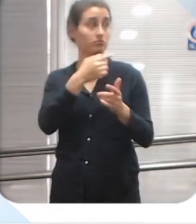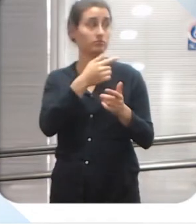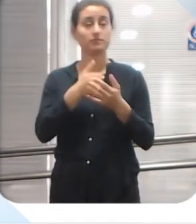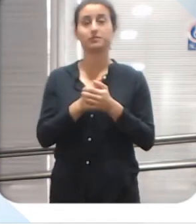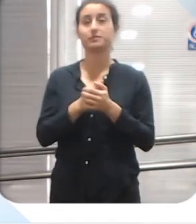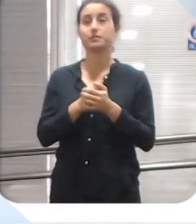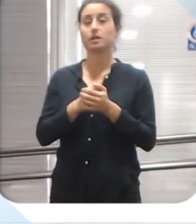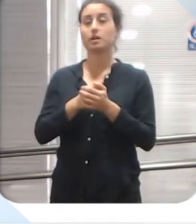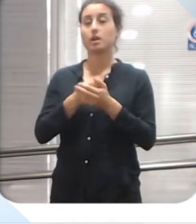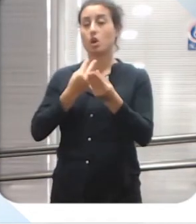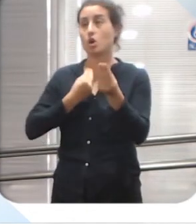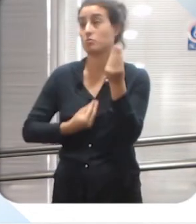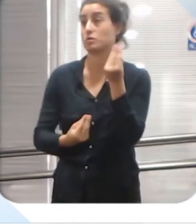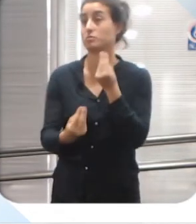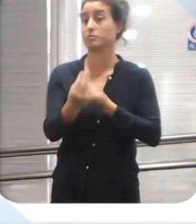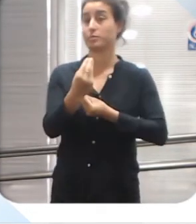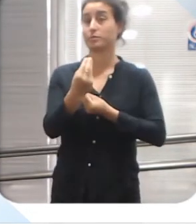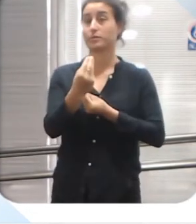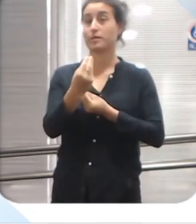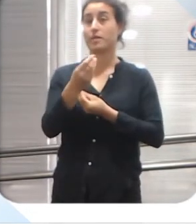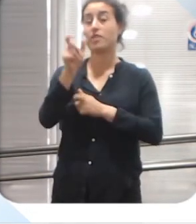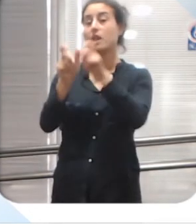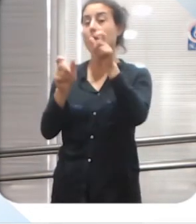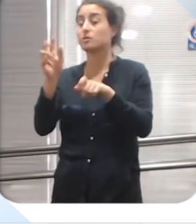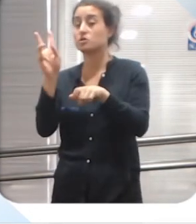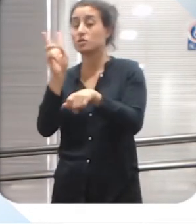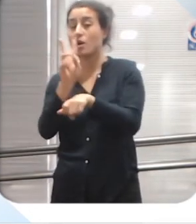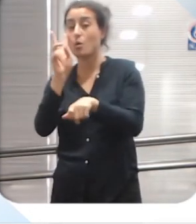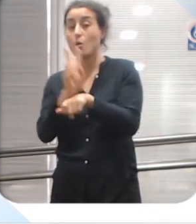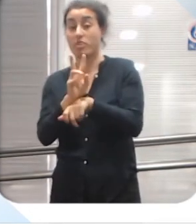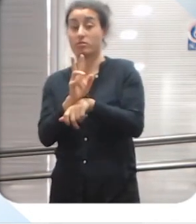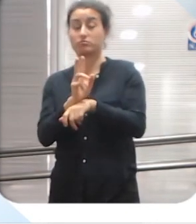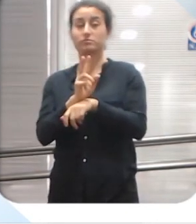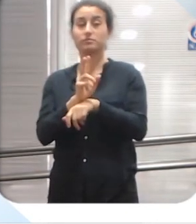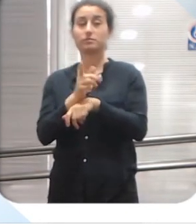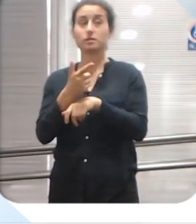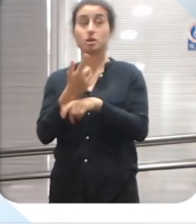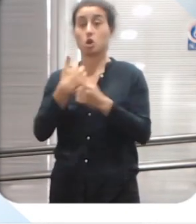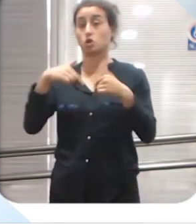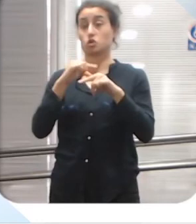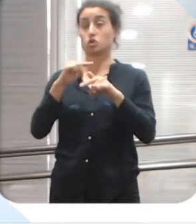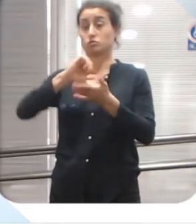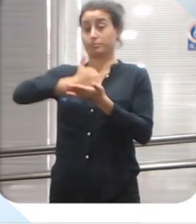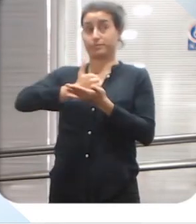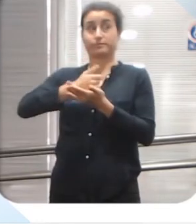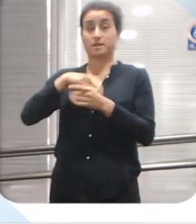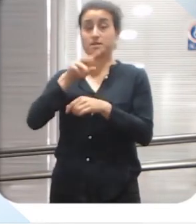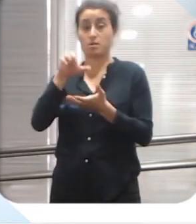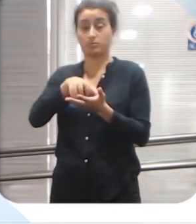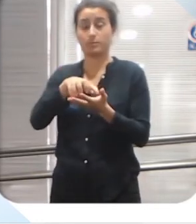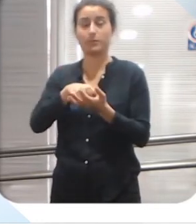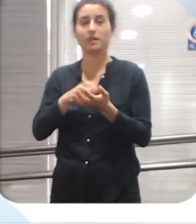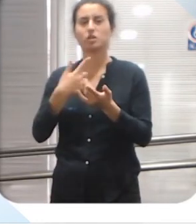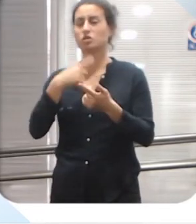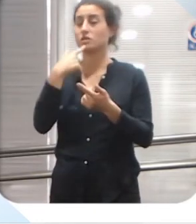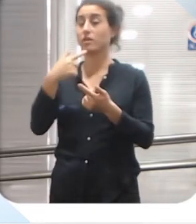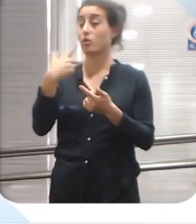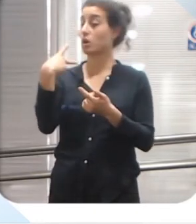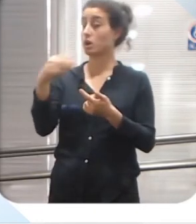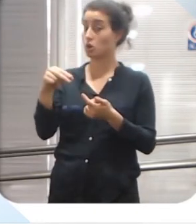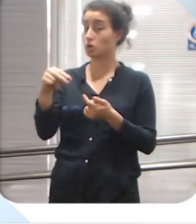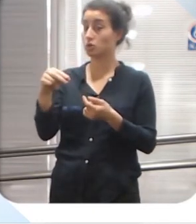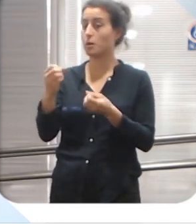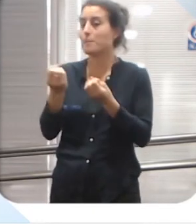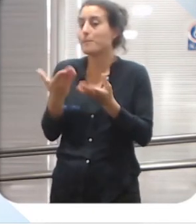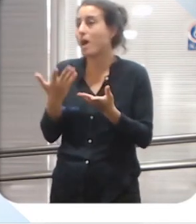es ponerse en el lugar de la persona que cuida y que protege, que es donde tenemos que estar los adultos. Entonces, cuando te digo que no, te